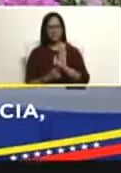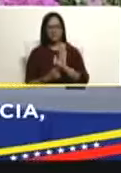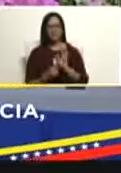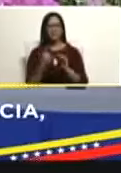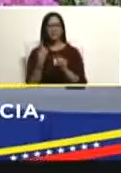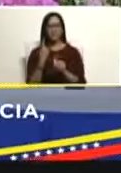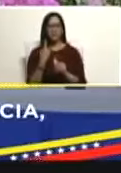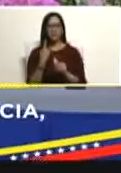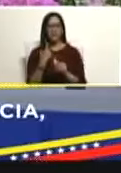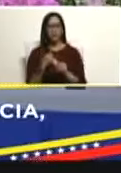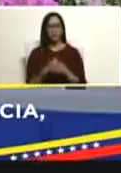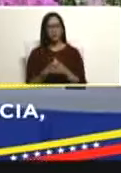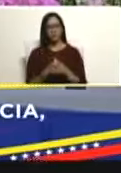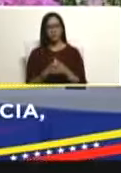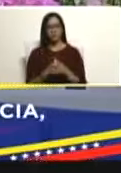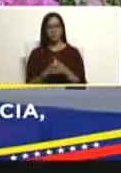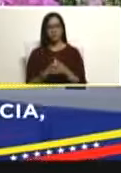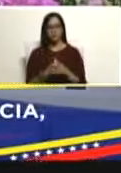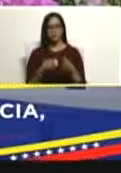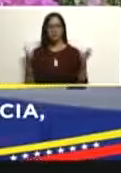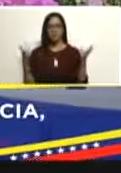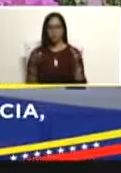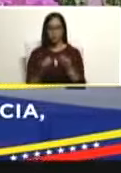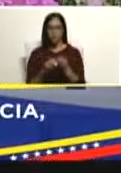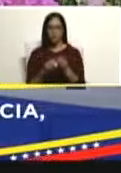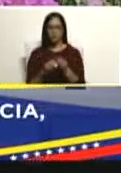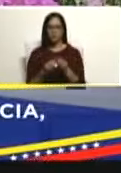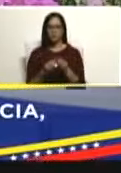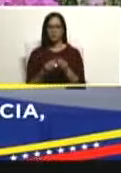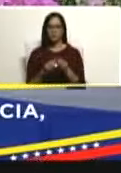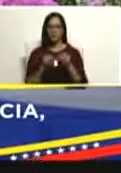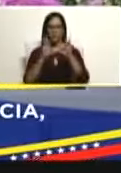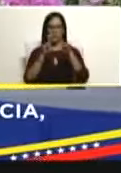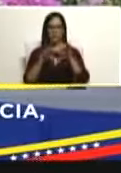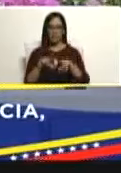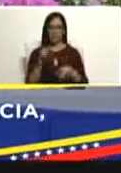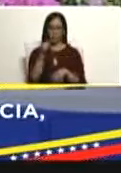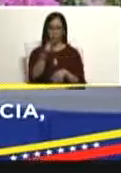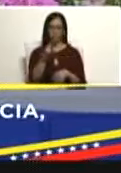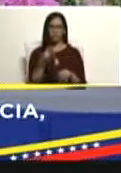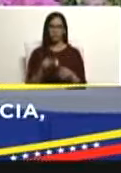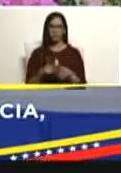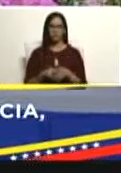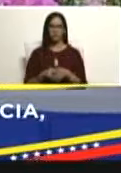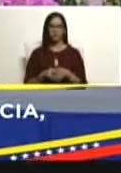un bestseller, Ernesto, de esos que escribes tú,